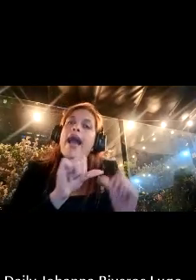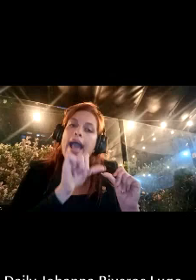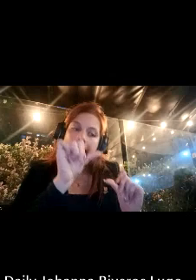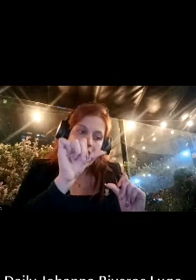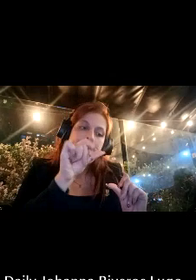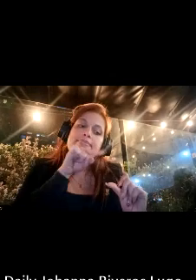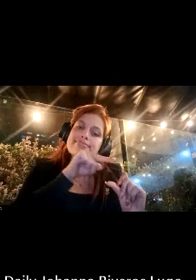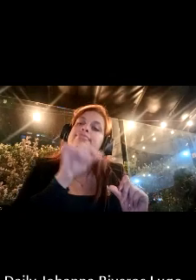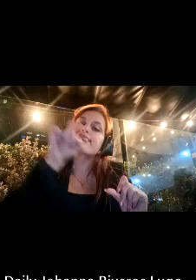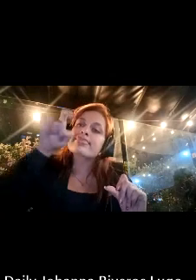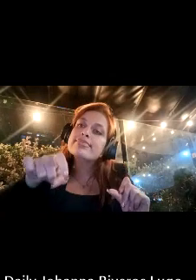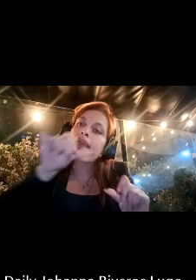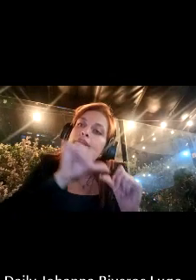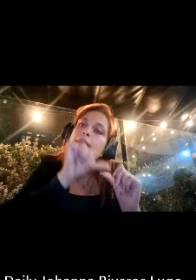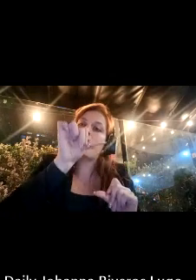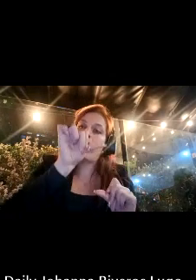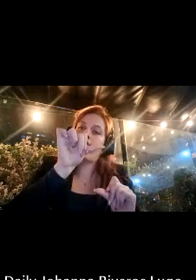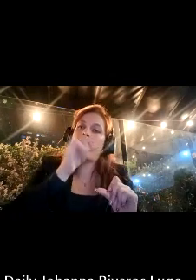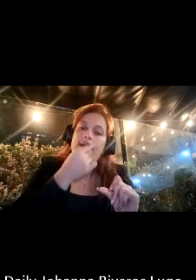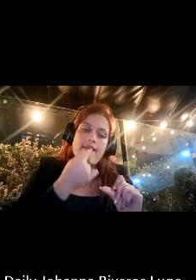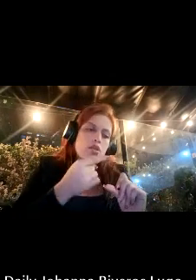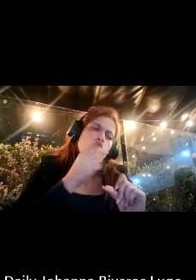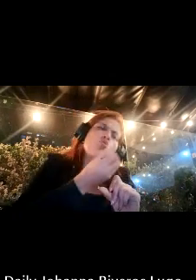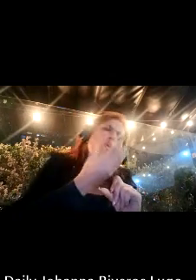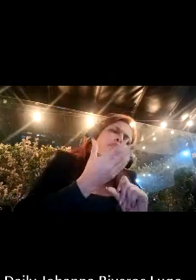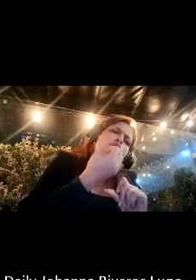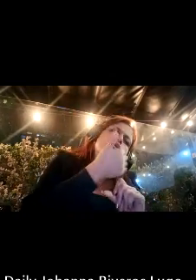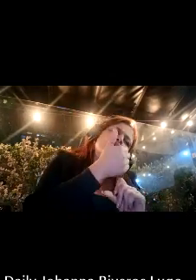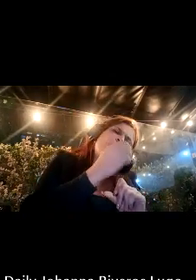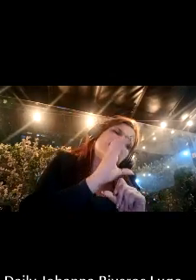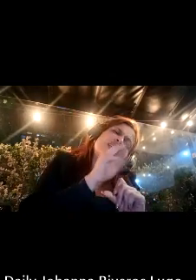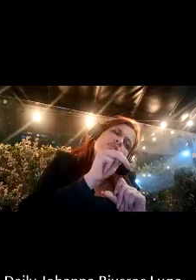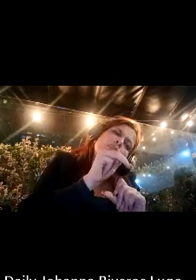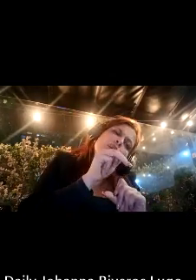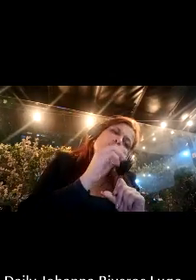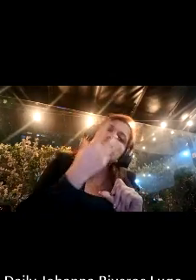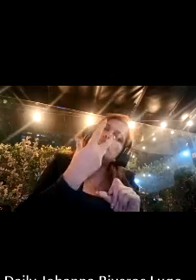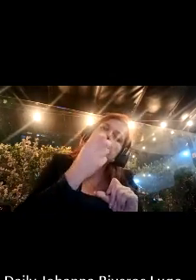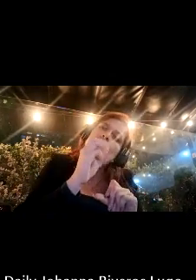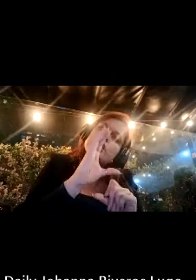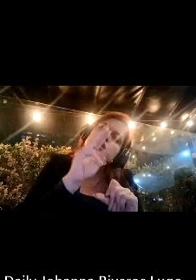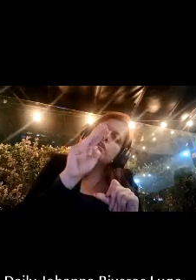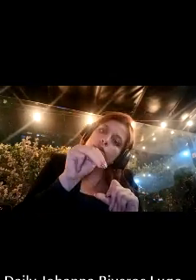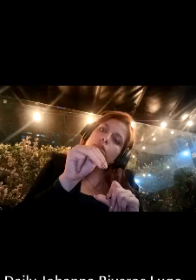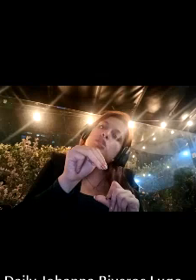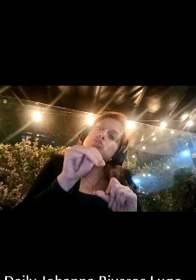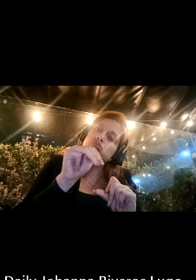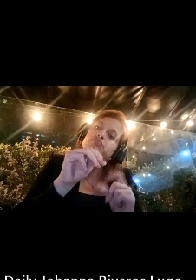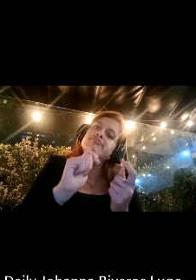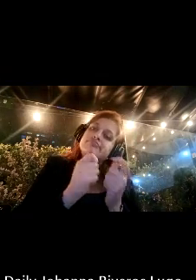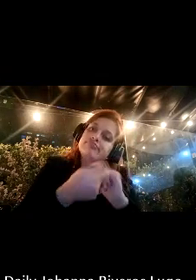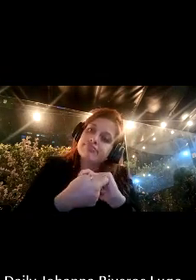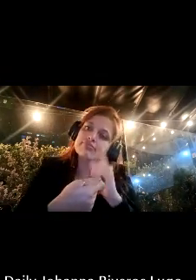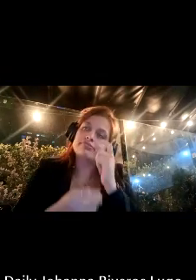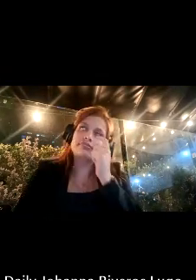en la segunda fórmula. Si fueron 10 centímetros, 20 centímetros, pues lo reemplazamos ahí en esa